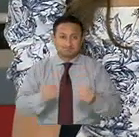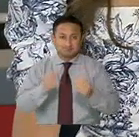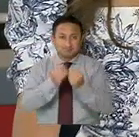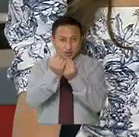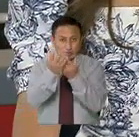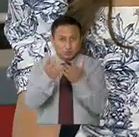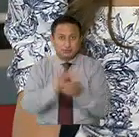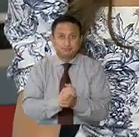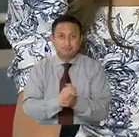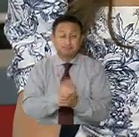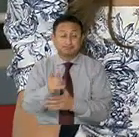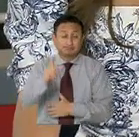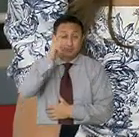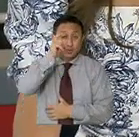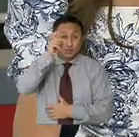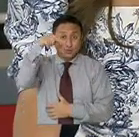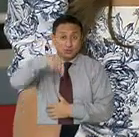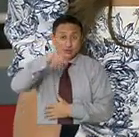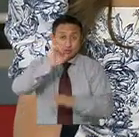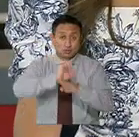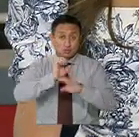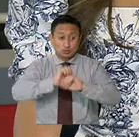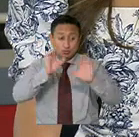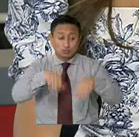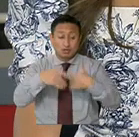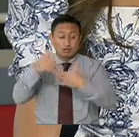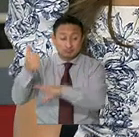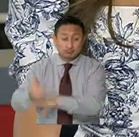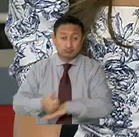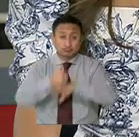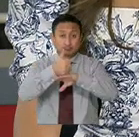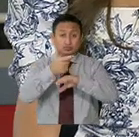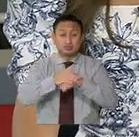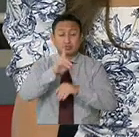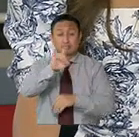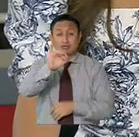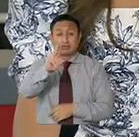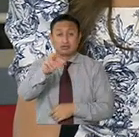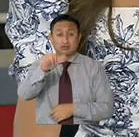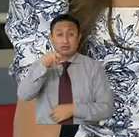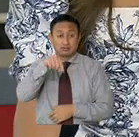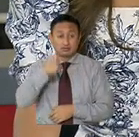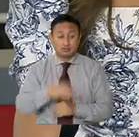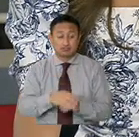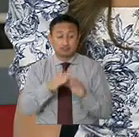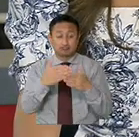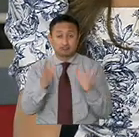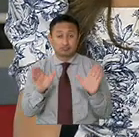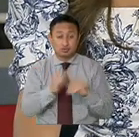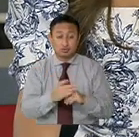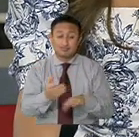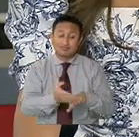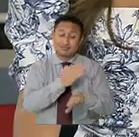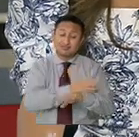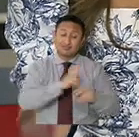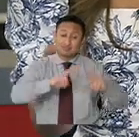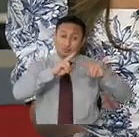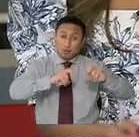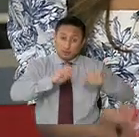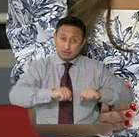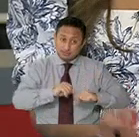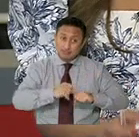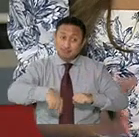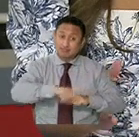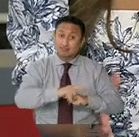desarrollo informativo. La Fiscalía General del Estado, por medio de su titular, Diana Salazar, solicitó la reapertura de la investigación previa por el